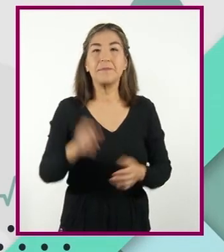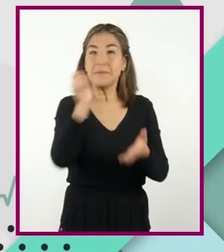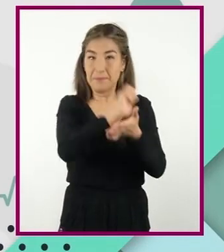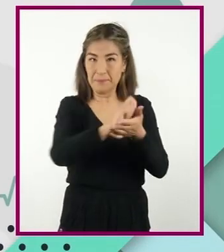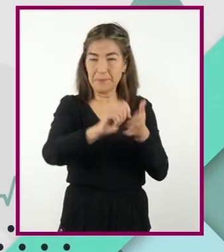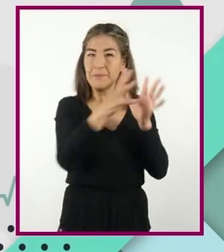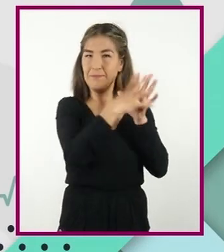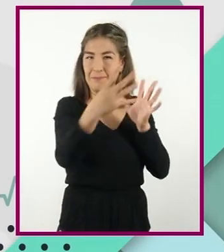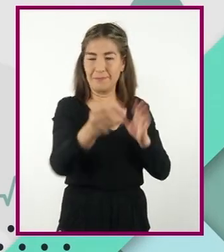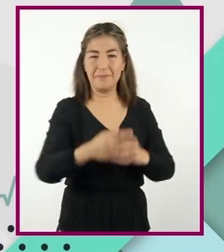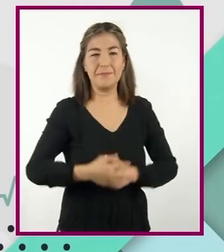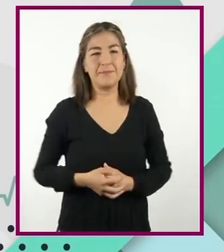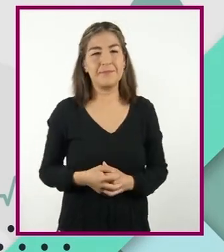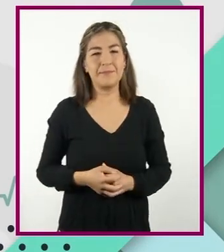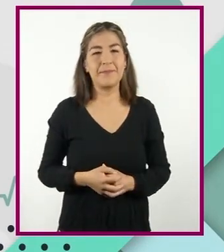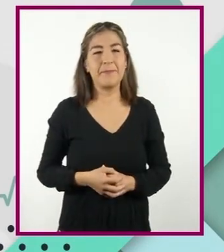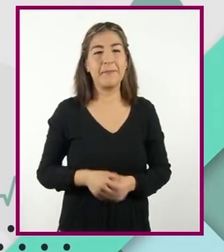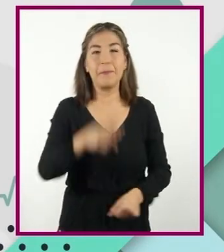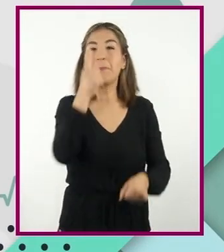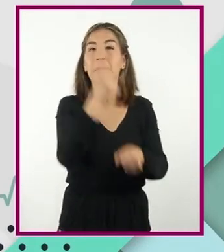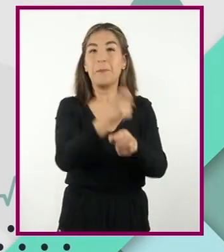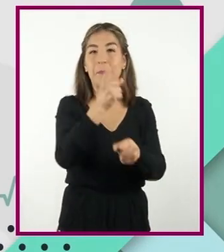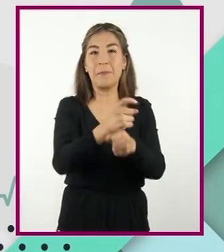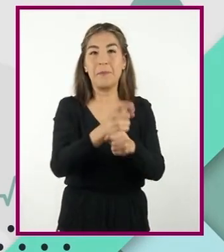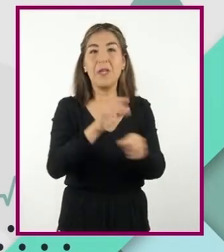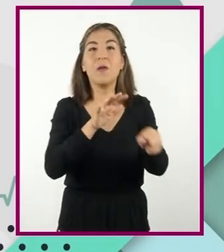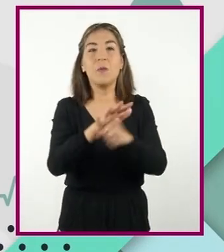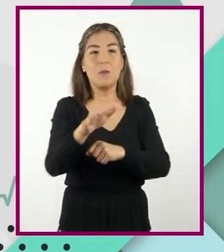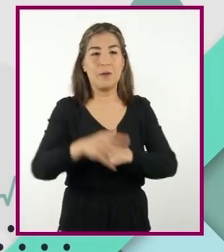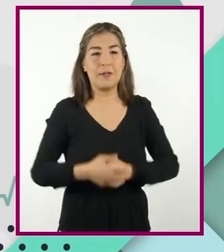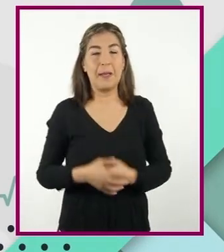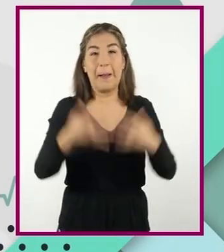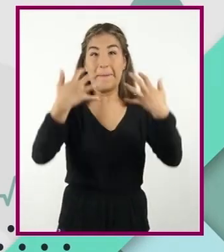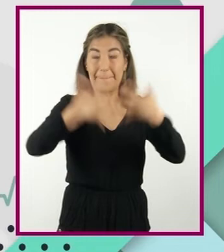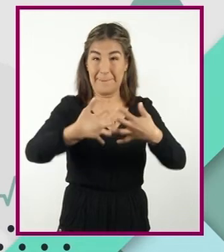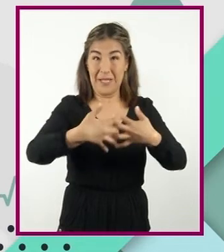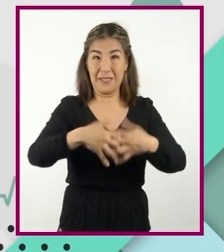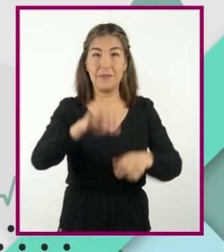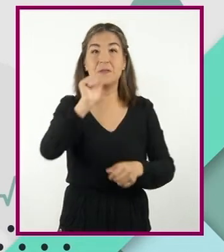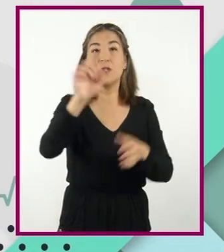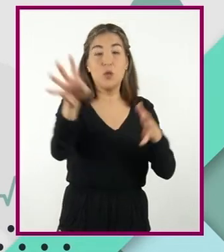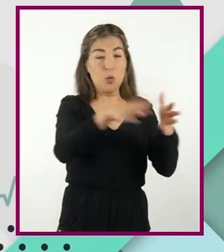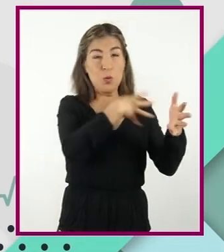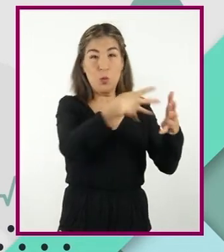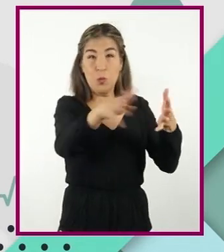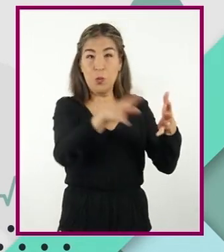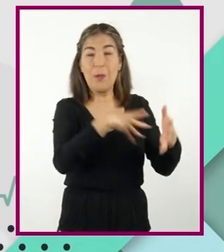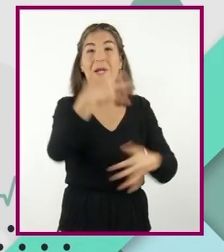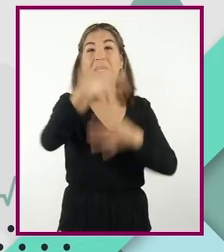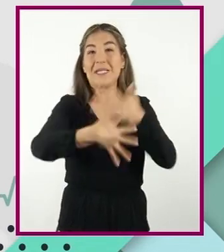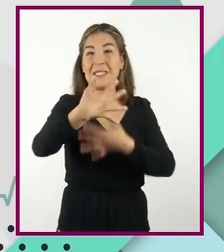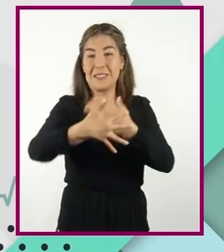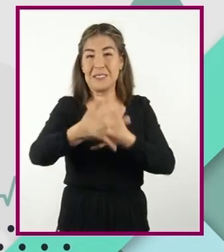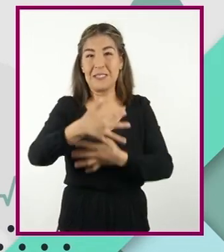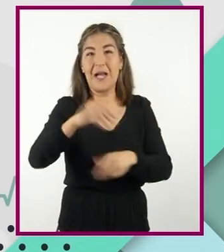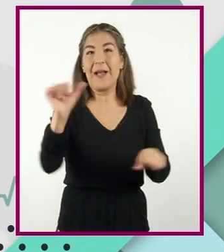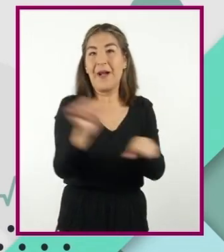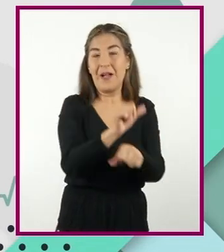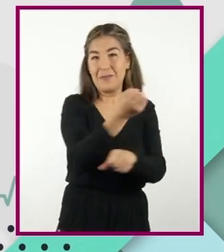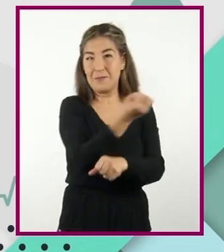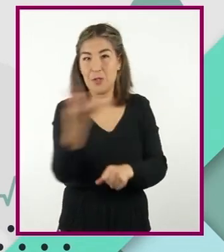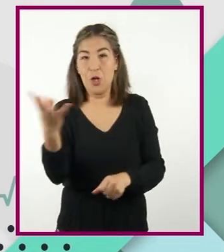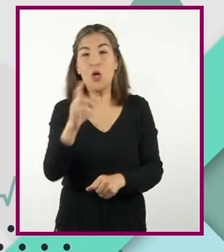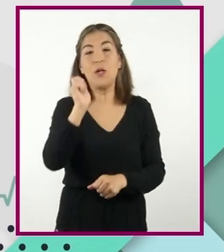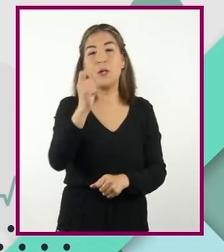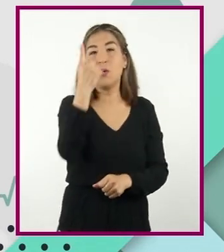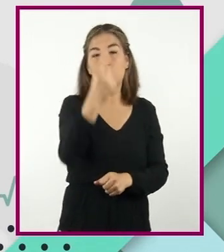Escribamos las dos razones. La primera razón, la máquina automática pinta 15 automóviles en 1.5 horas.